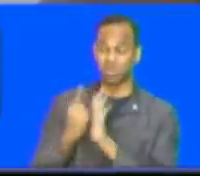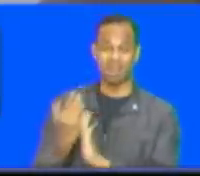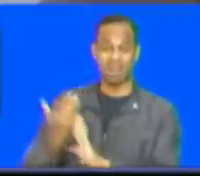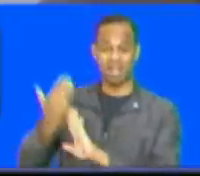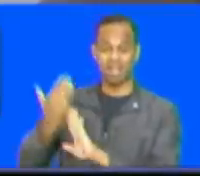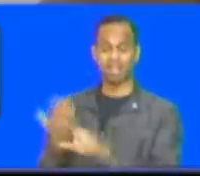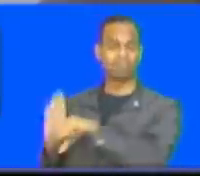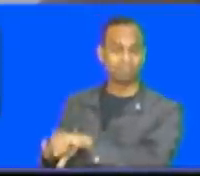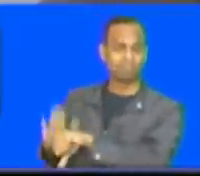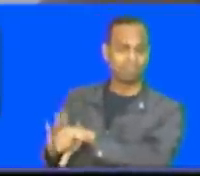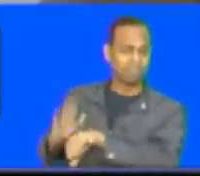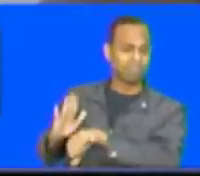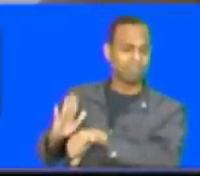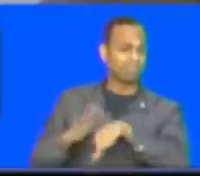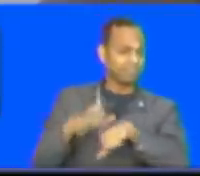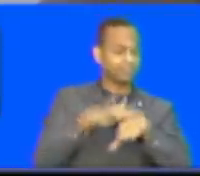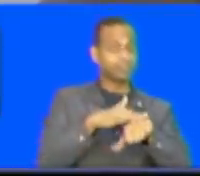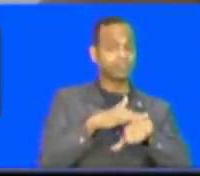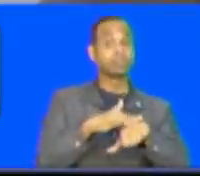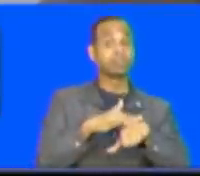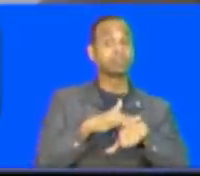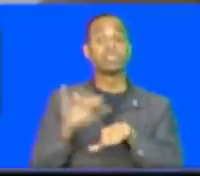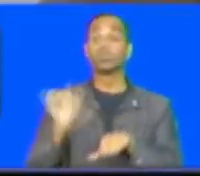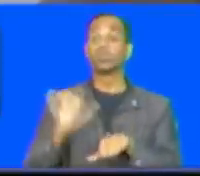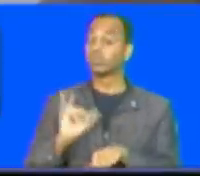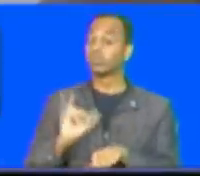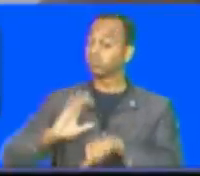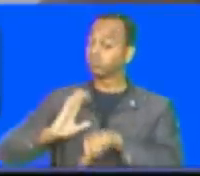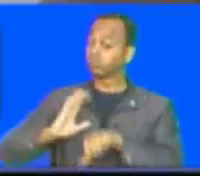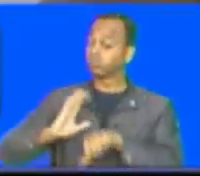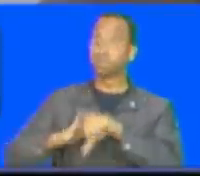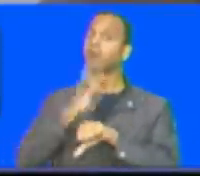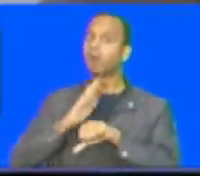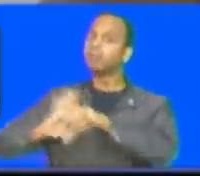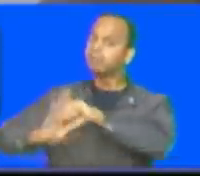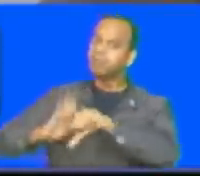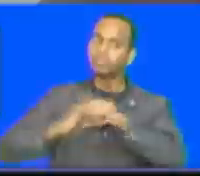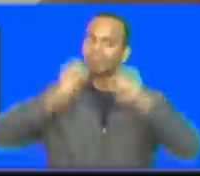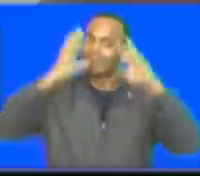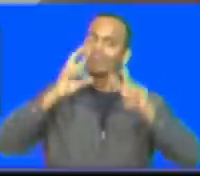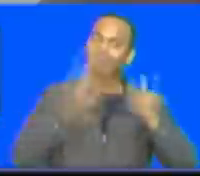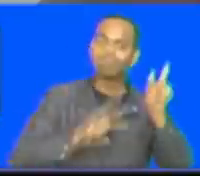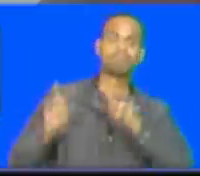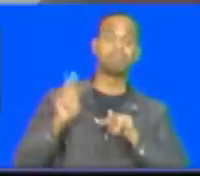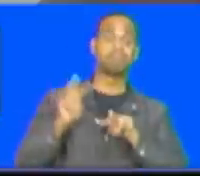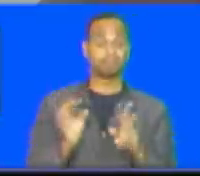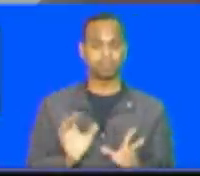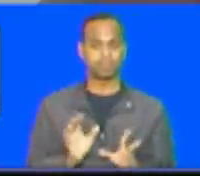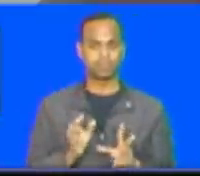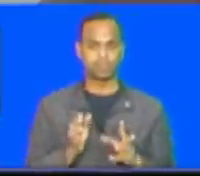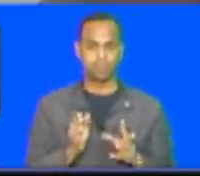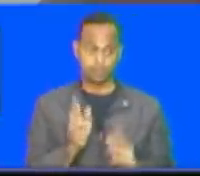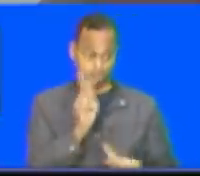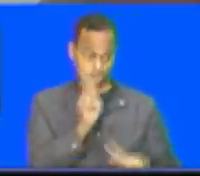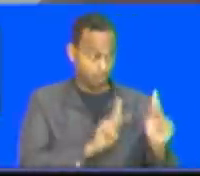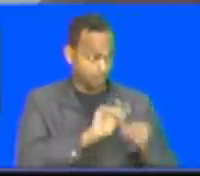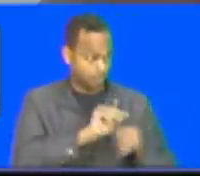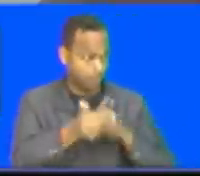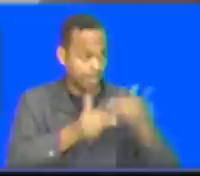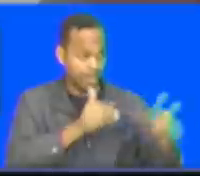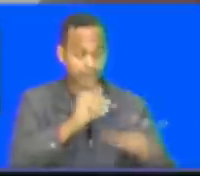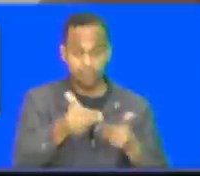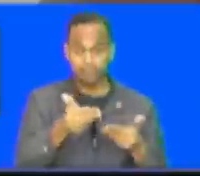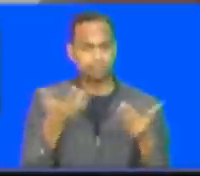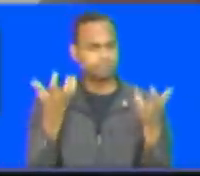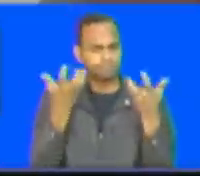correspondientes y de un alto nivel. Así es que no queremos personas fallecidas